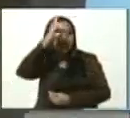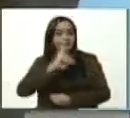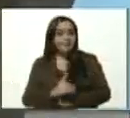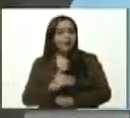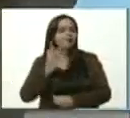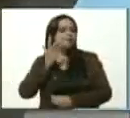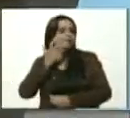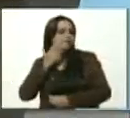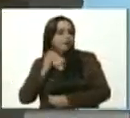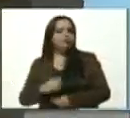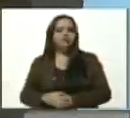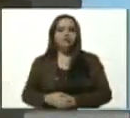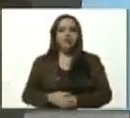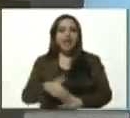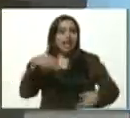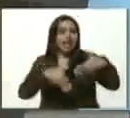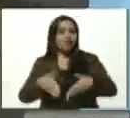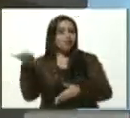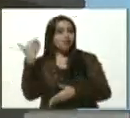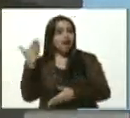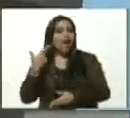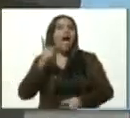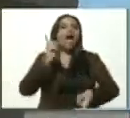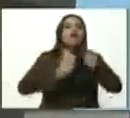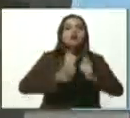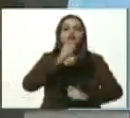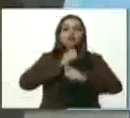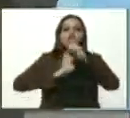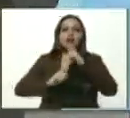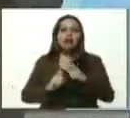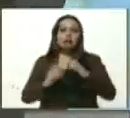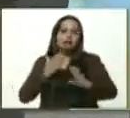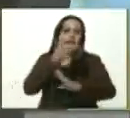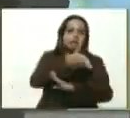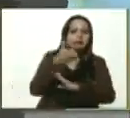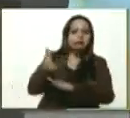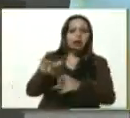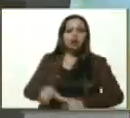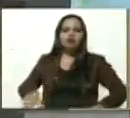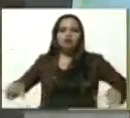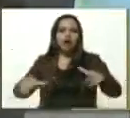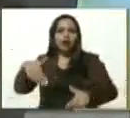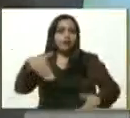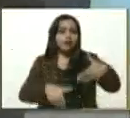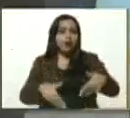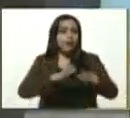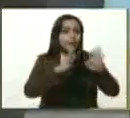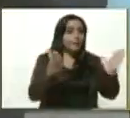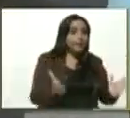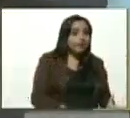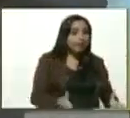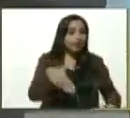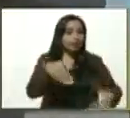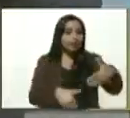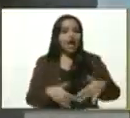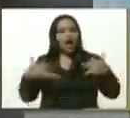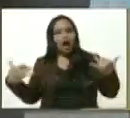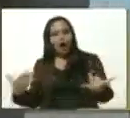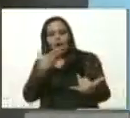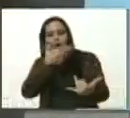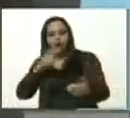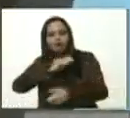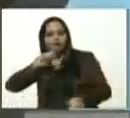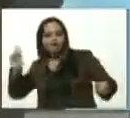discapacidad. En elecciones pasadas tuvieron algunas dificultades de acceso a algunos centros electorales, algunas mesas, pues eso se ha mejorado